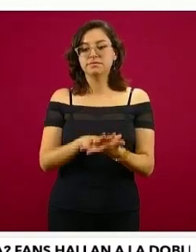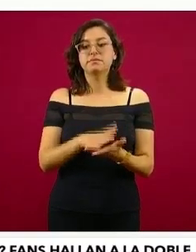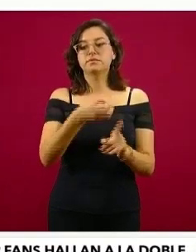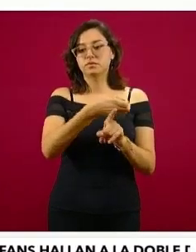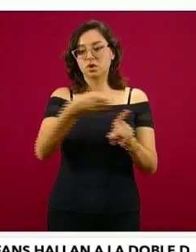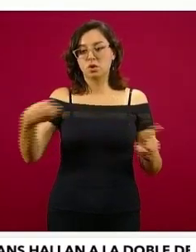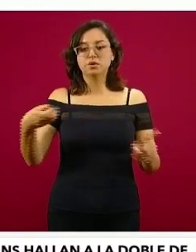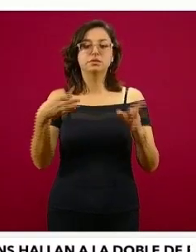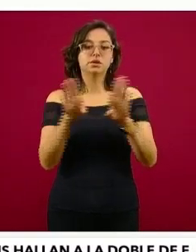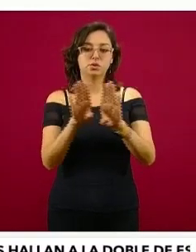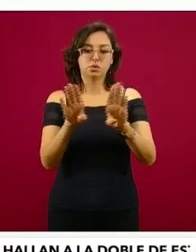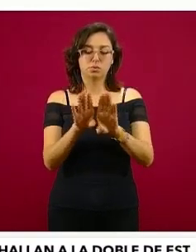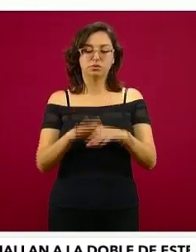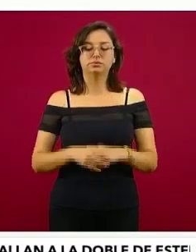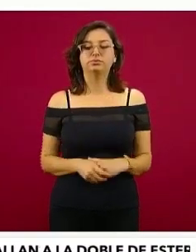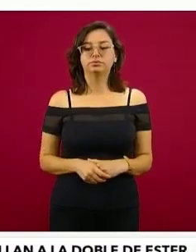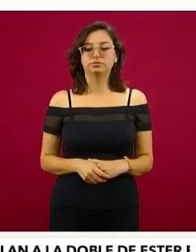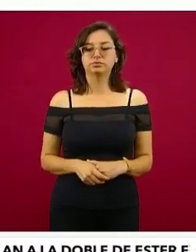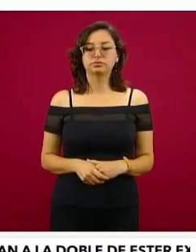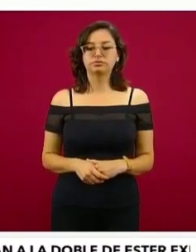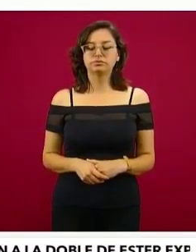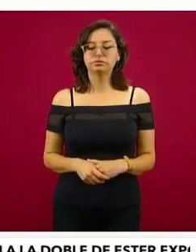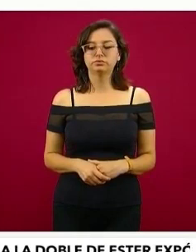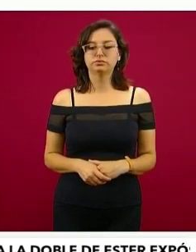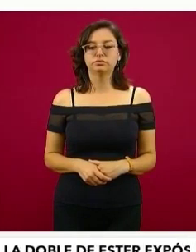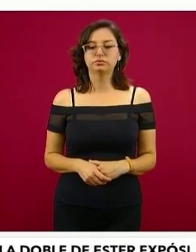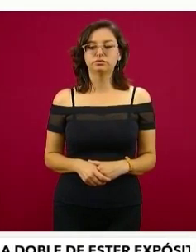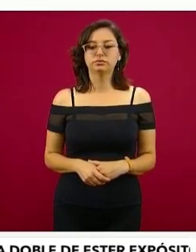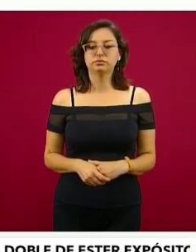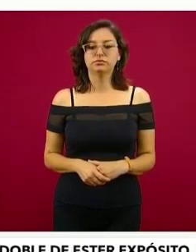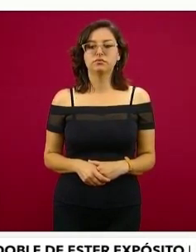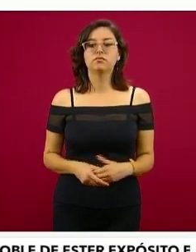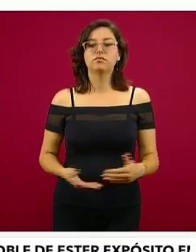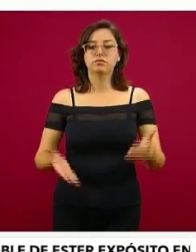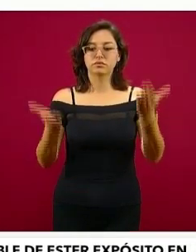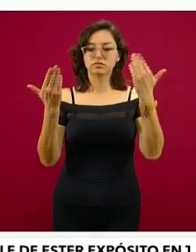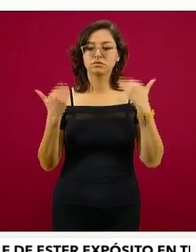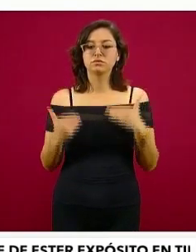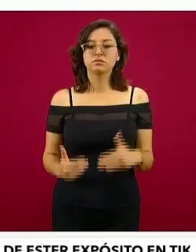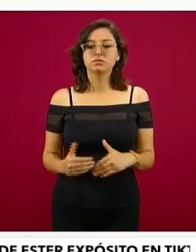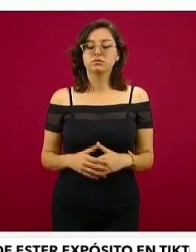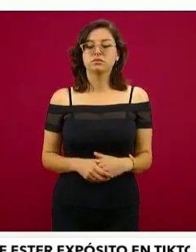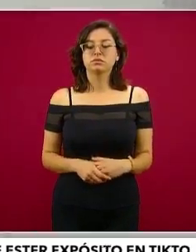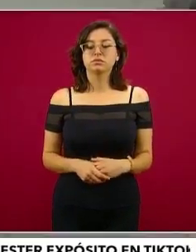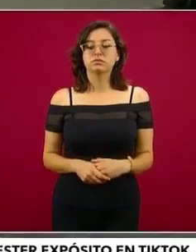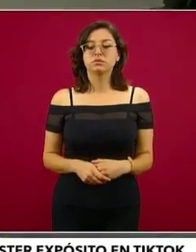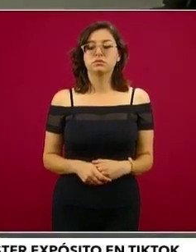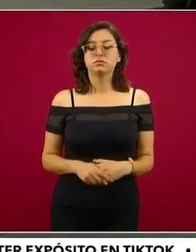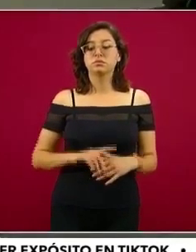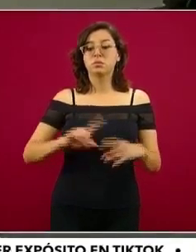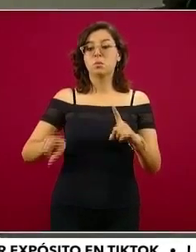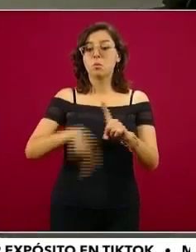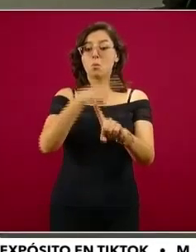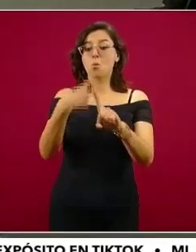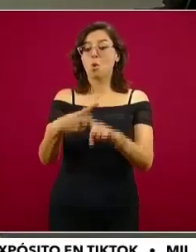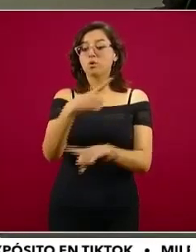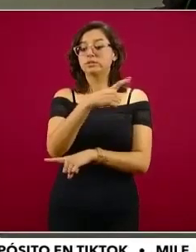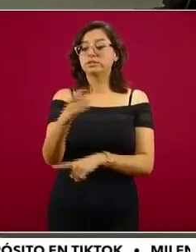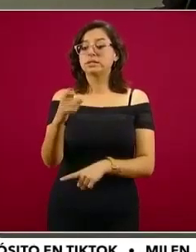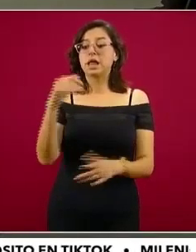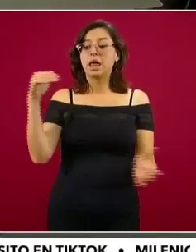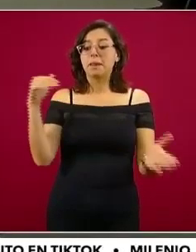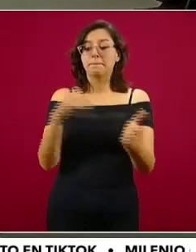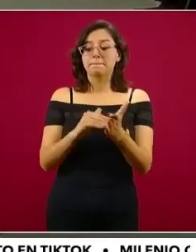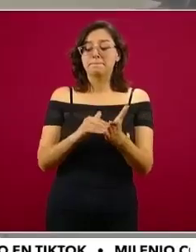se dan de carga de enfermedad. Ahora sí, en la siguiente diapositiva vemos la tasa de incidencia acumulada por